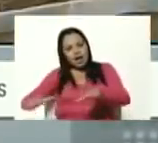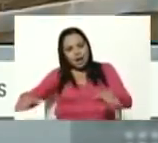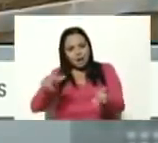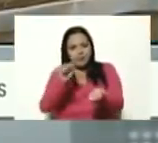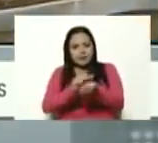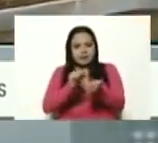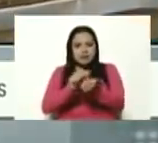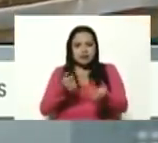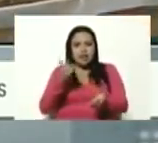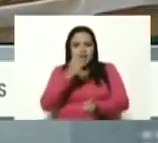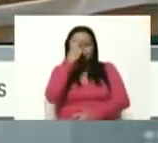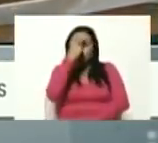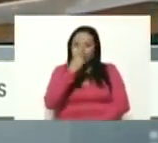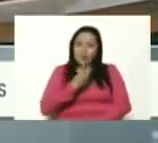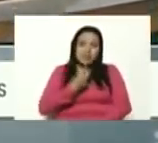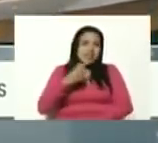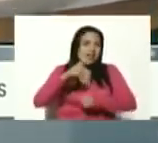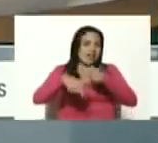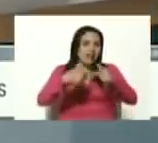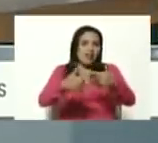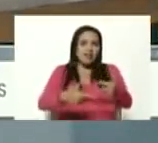la miseria heredada,